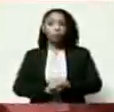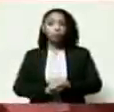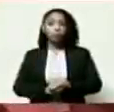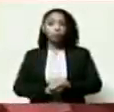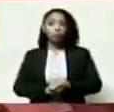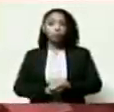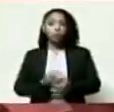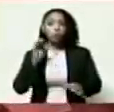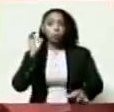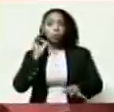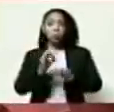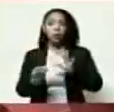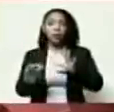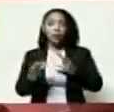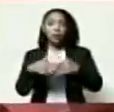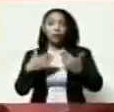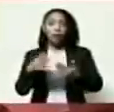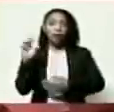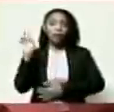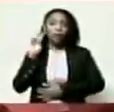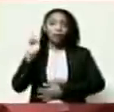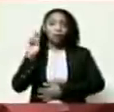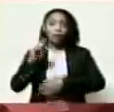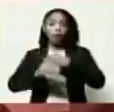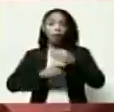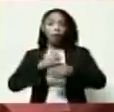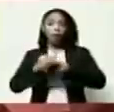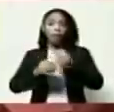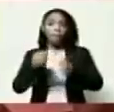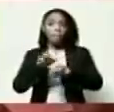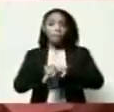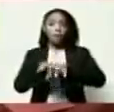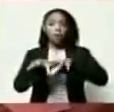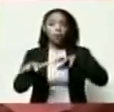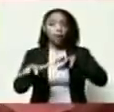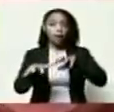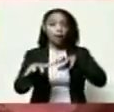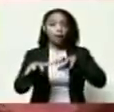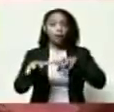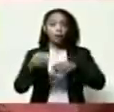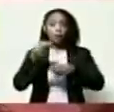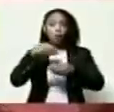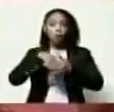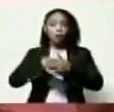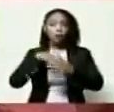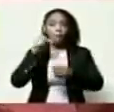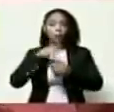mera coincidencia que Venezuela sea, bueno, las mayores reservas de petróleo del mundo estén aquí.